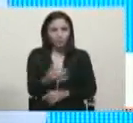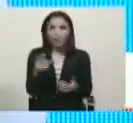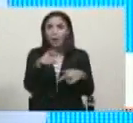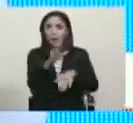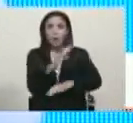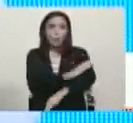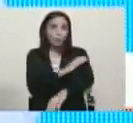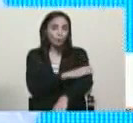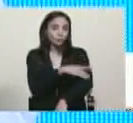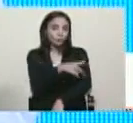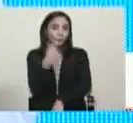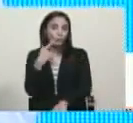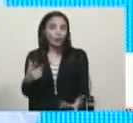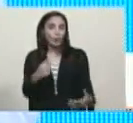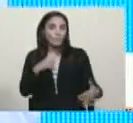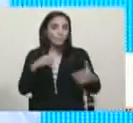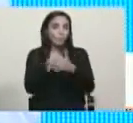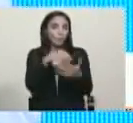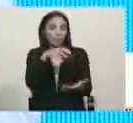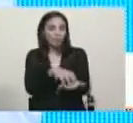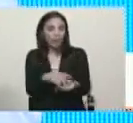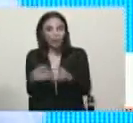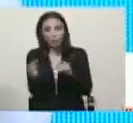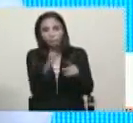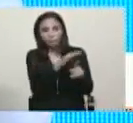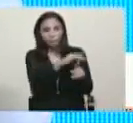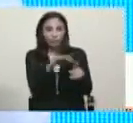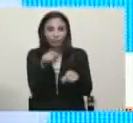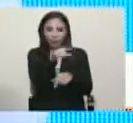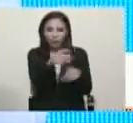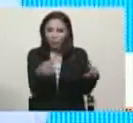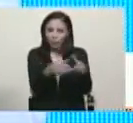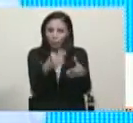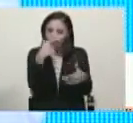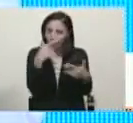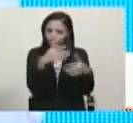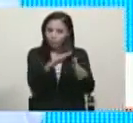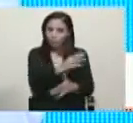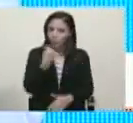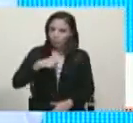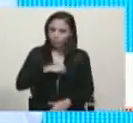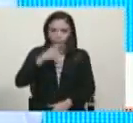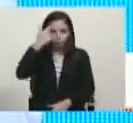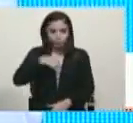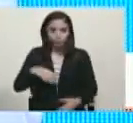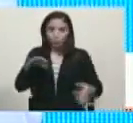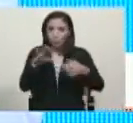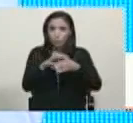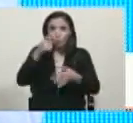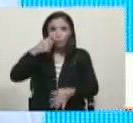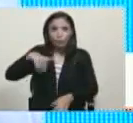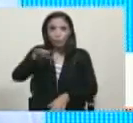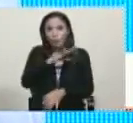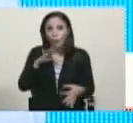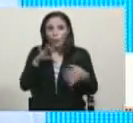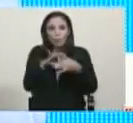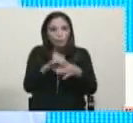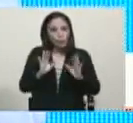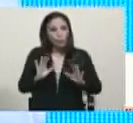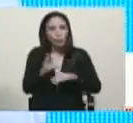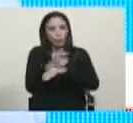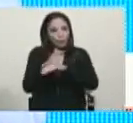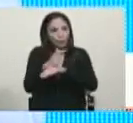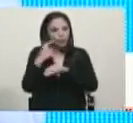ellos con su jueguito golpista. Allá ellos, nosotros sigamos en unión cívico-militar sólida,